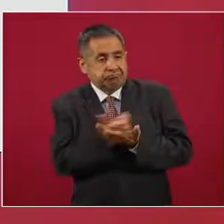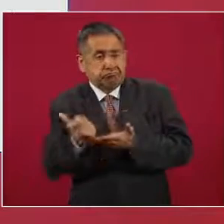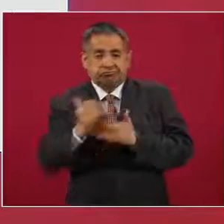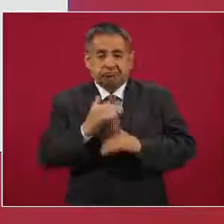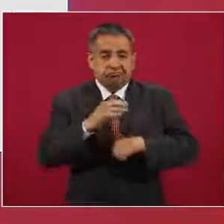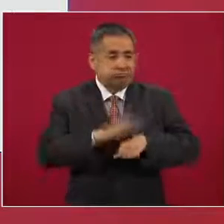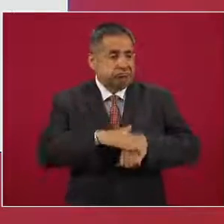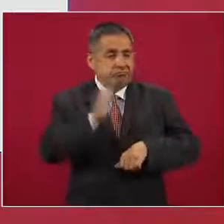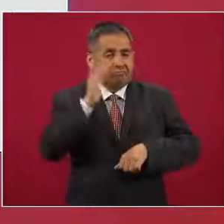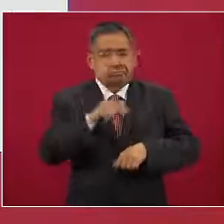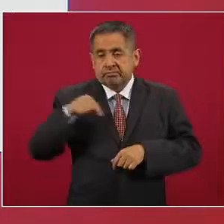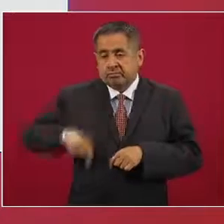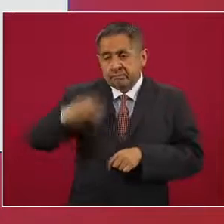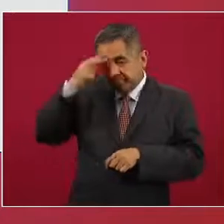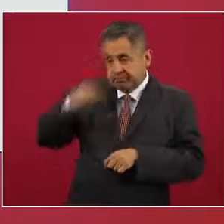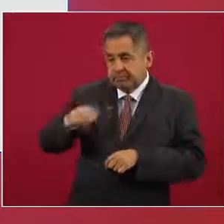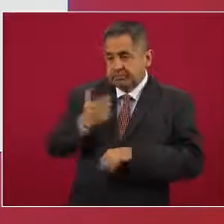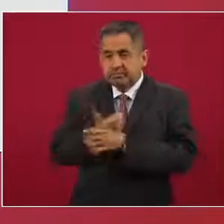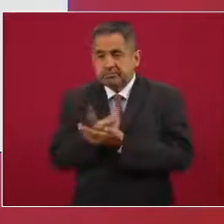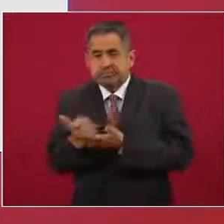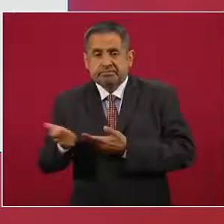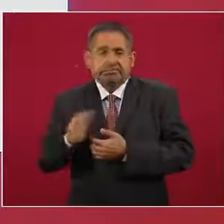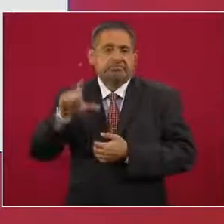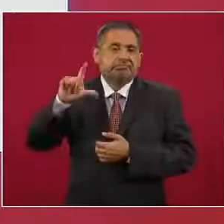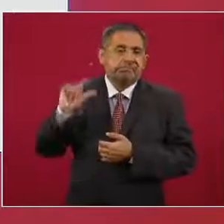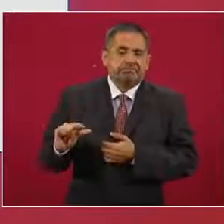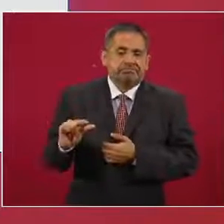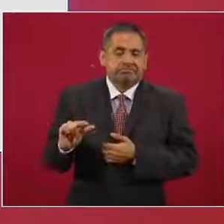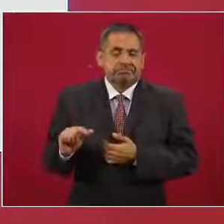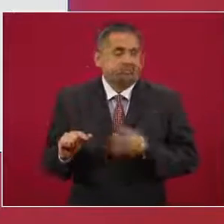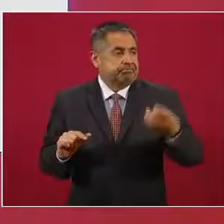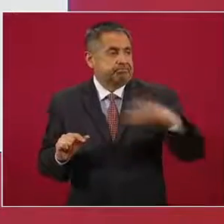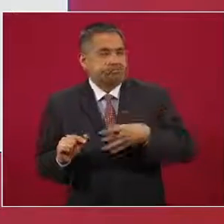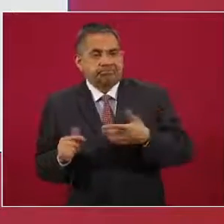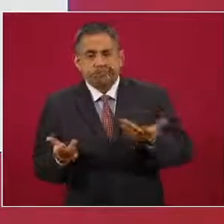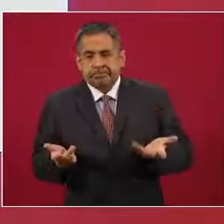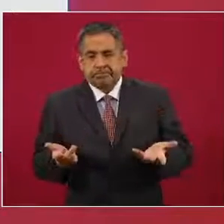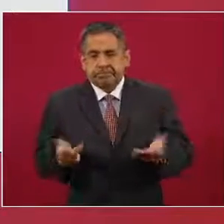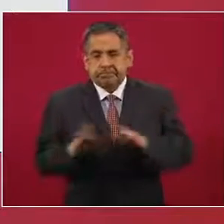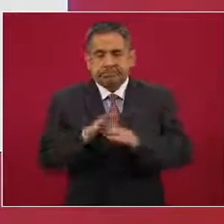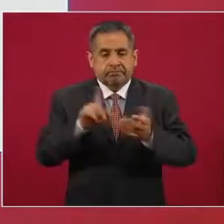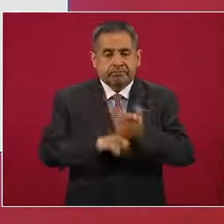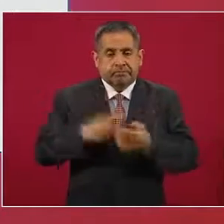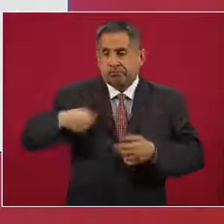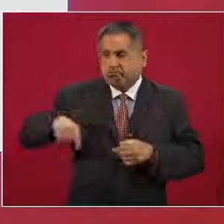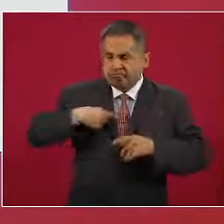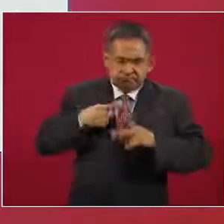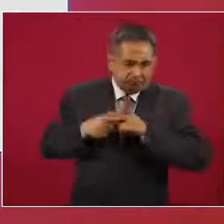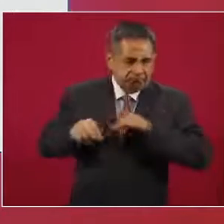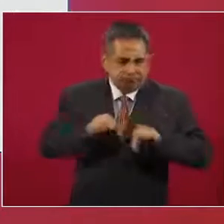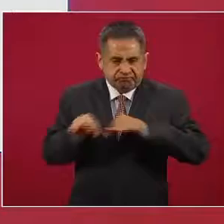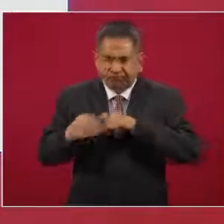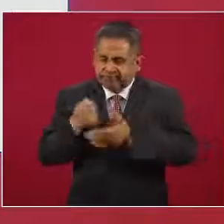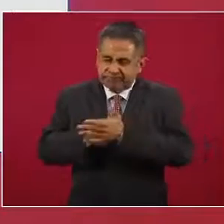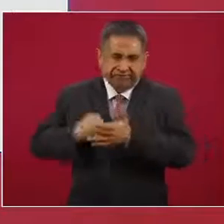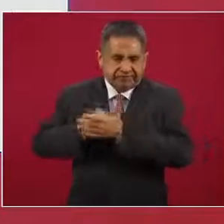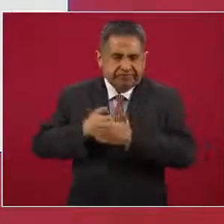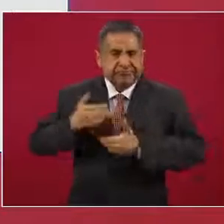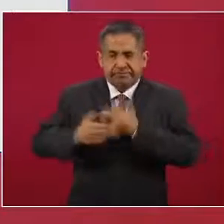ahora son más bajos los salarios en México que en China, y eso que desde que llegamos estamos